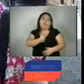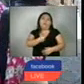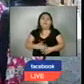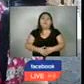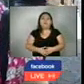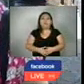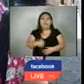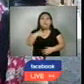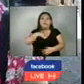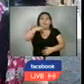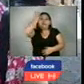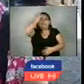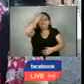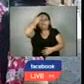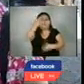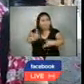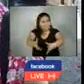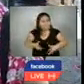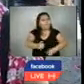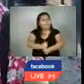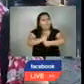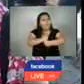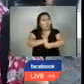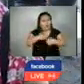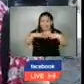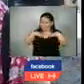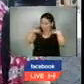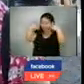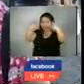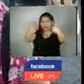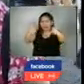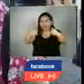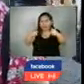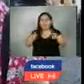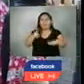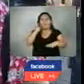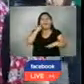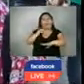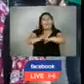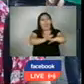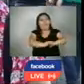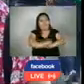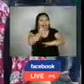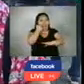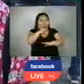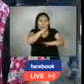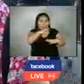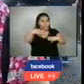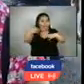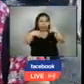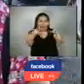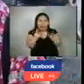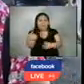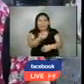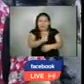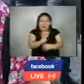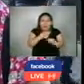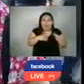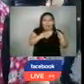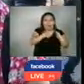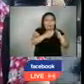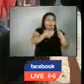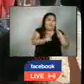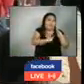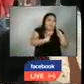Porque quiero estar segura de que estoy alentadita y para no enfermar a mis vecinos y a los que viven ahí conmigo